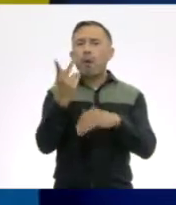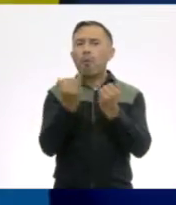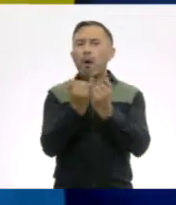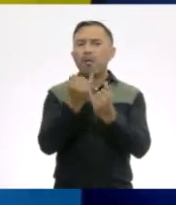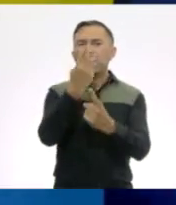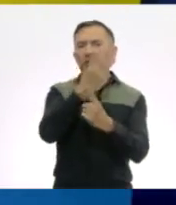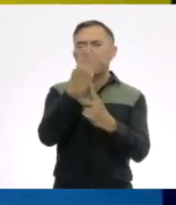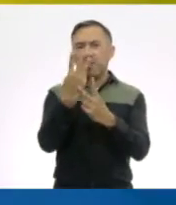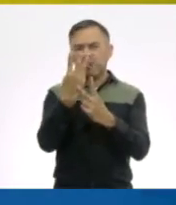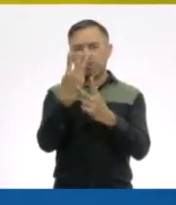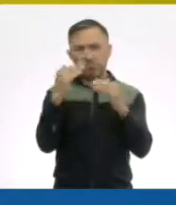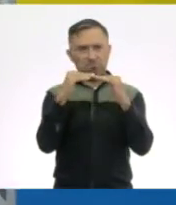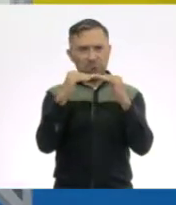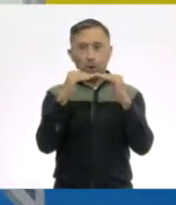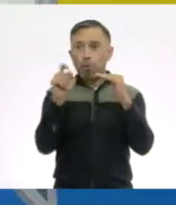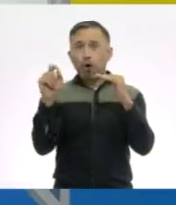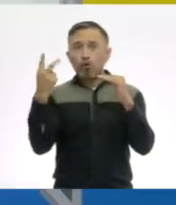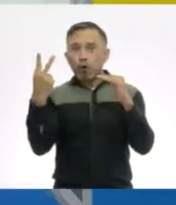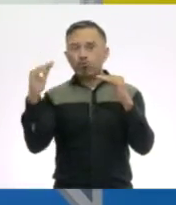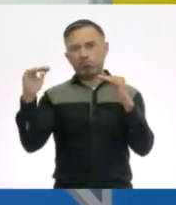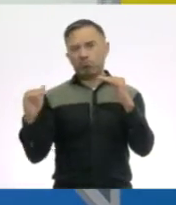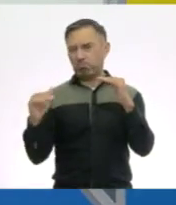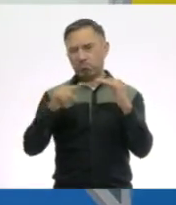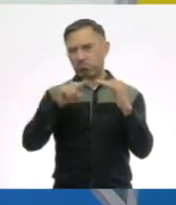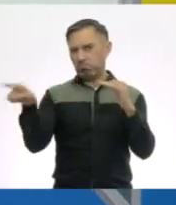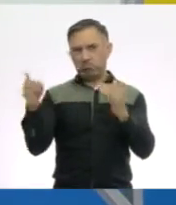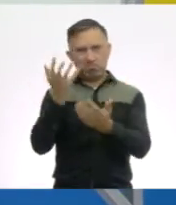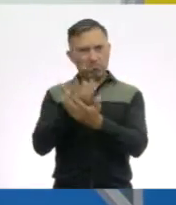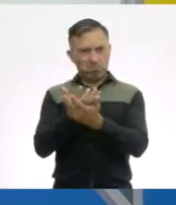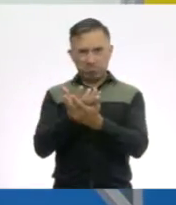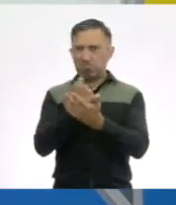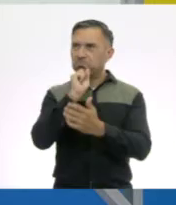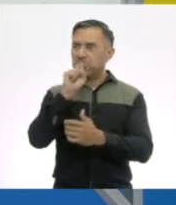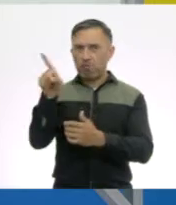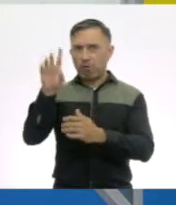el 3. Perfecto. Entonces tal cual me salieron los acomodo.